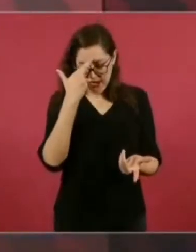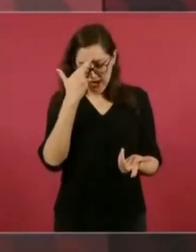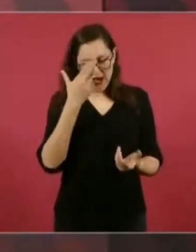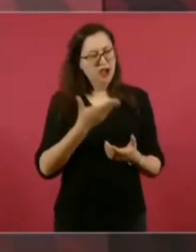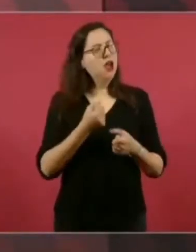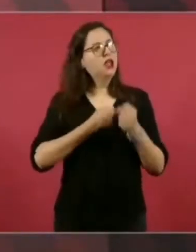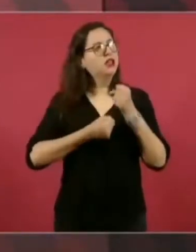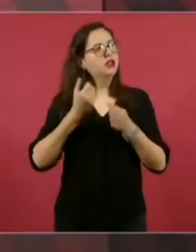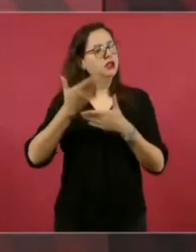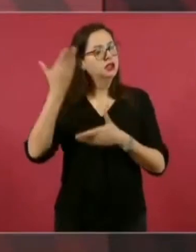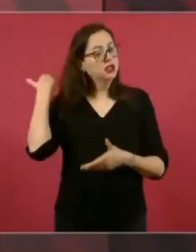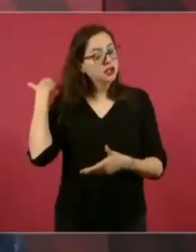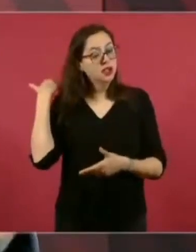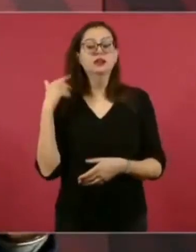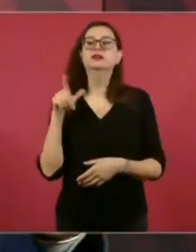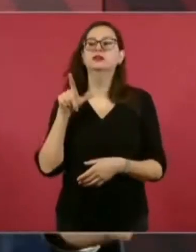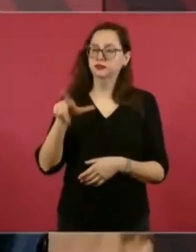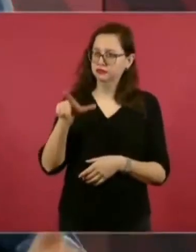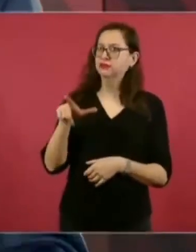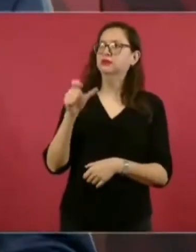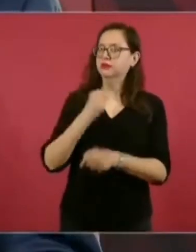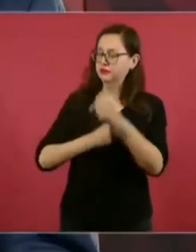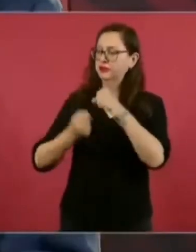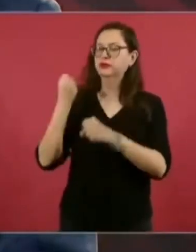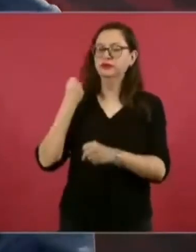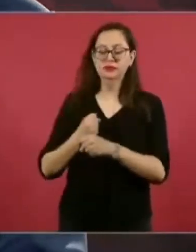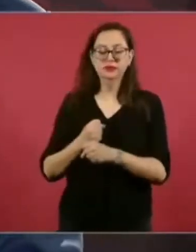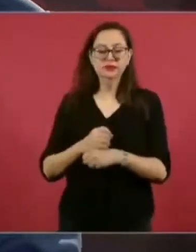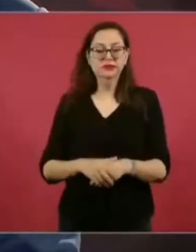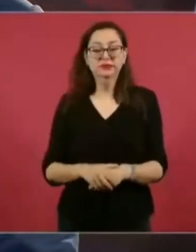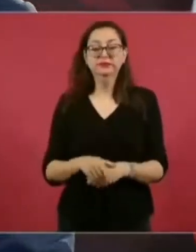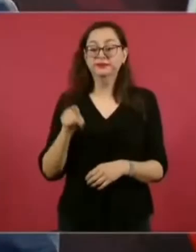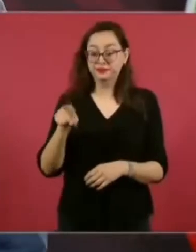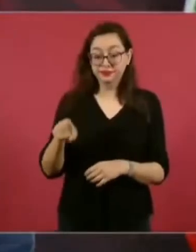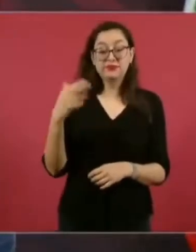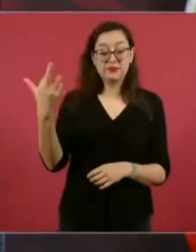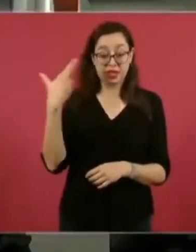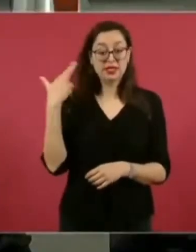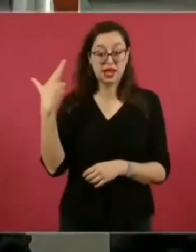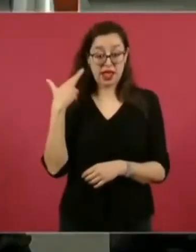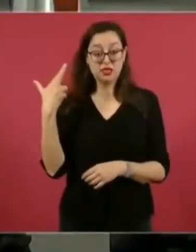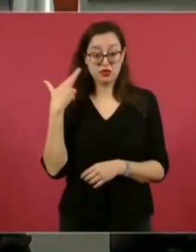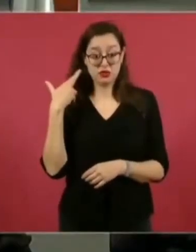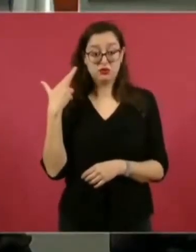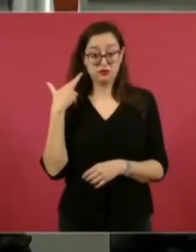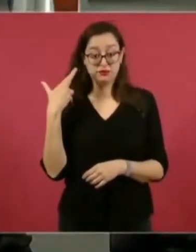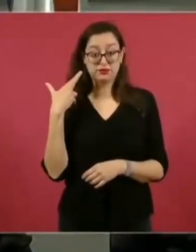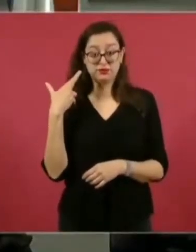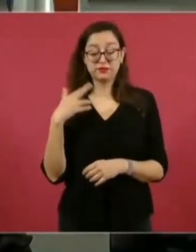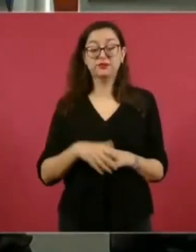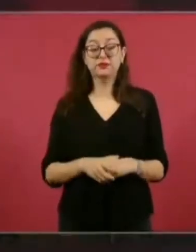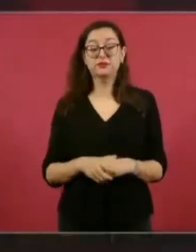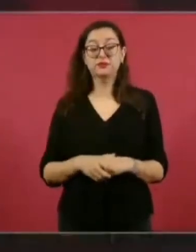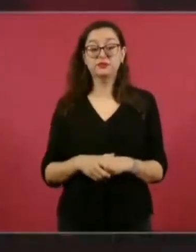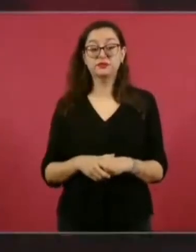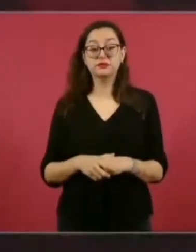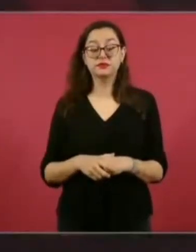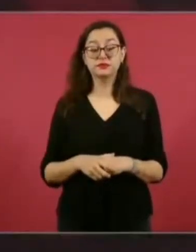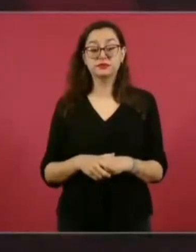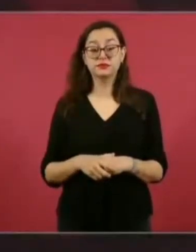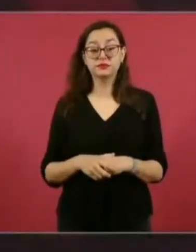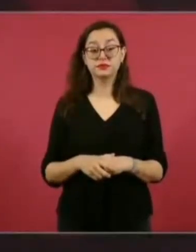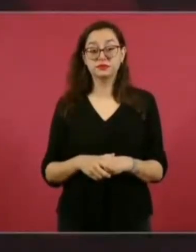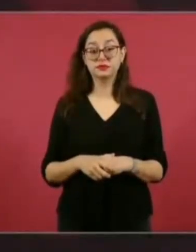cuántos años fue? 17 años. 17 años. Tenía un programa de radio de una cadena